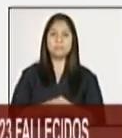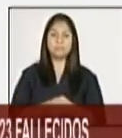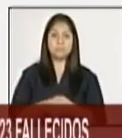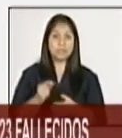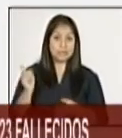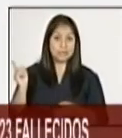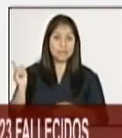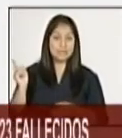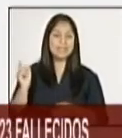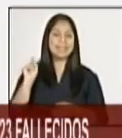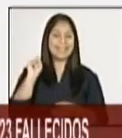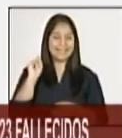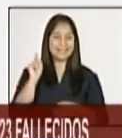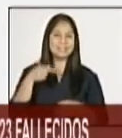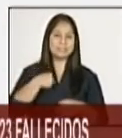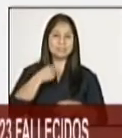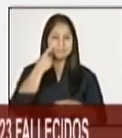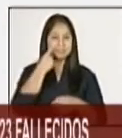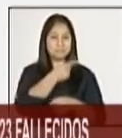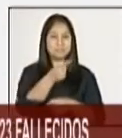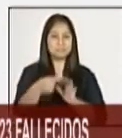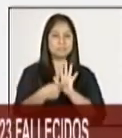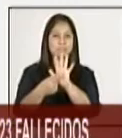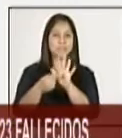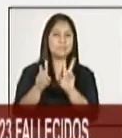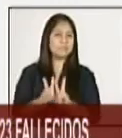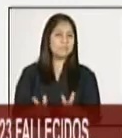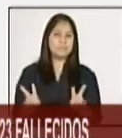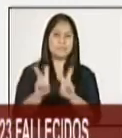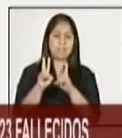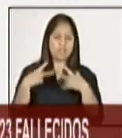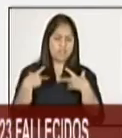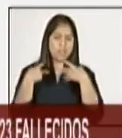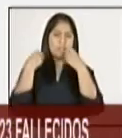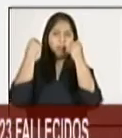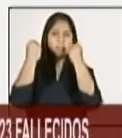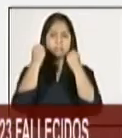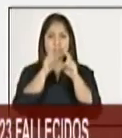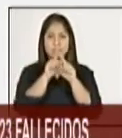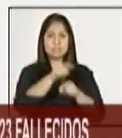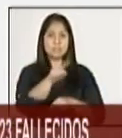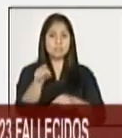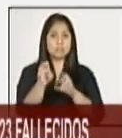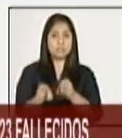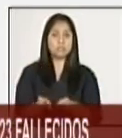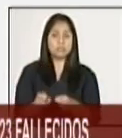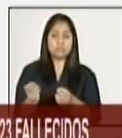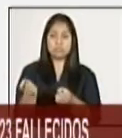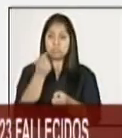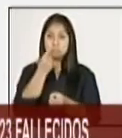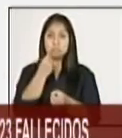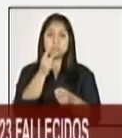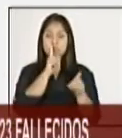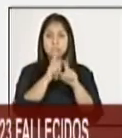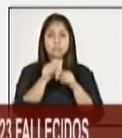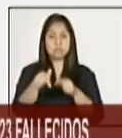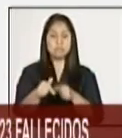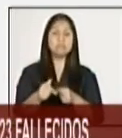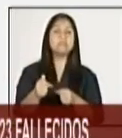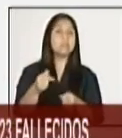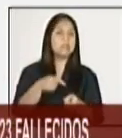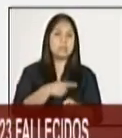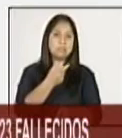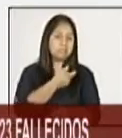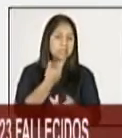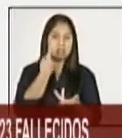Estos casos demuestran la valentía de las personas que están recibiendo sus tratamientos, así como la dedicación y